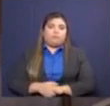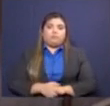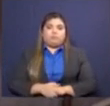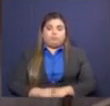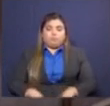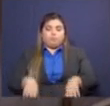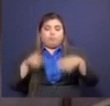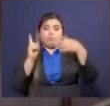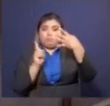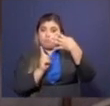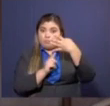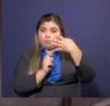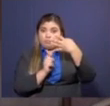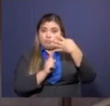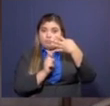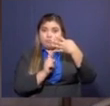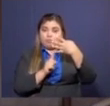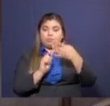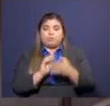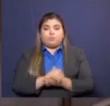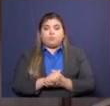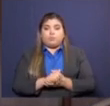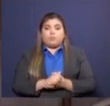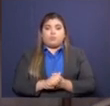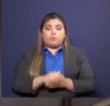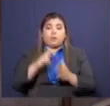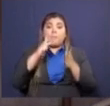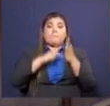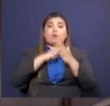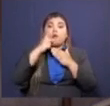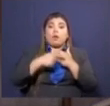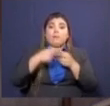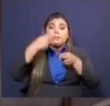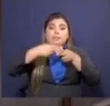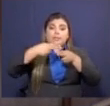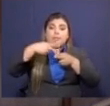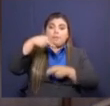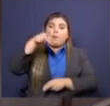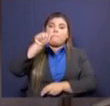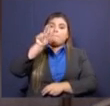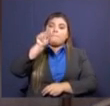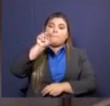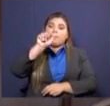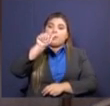Cuatro, el programa Panamá Agro Solidario,